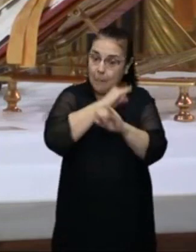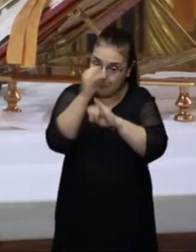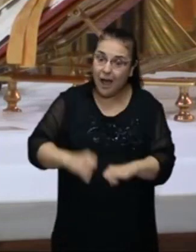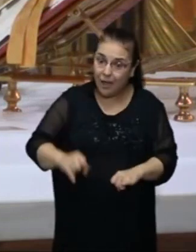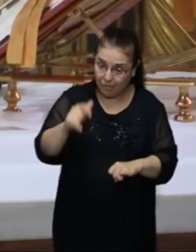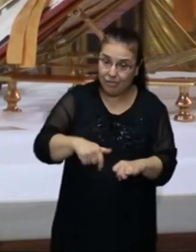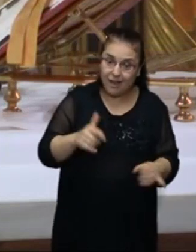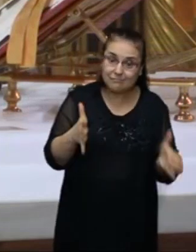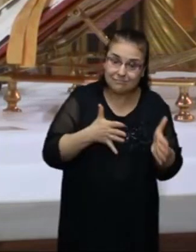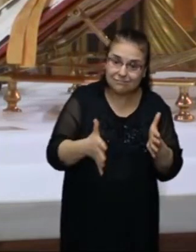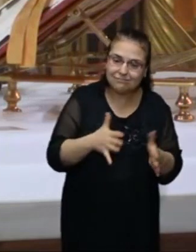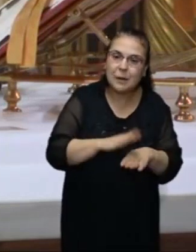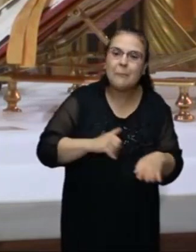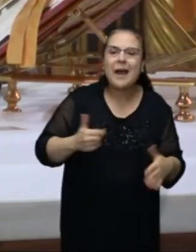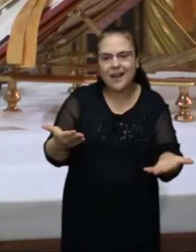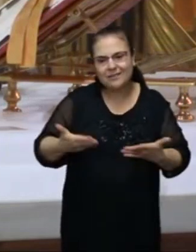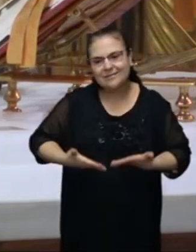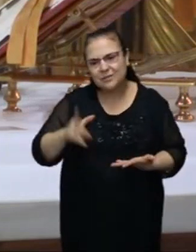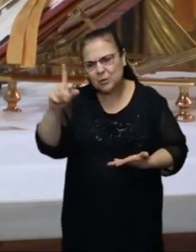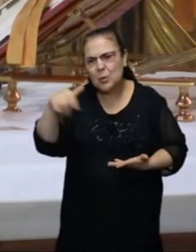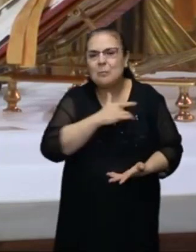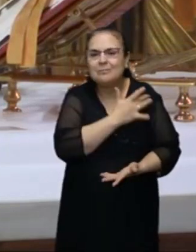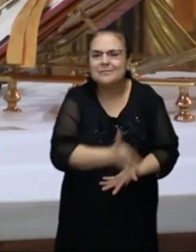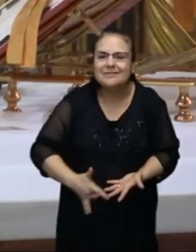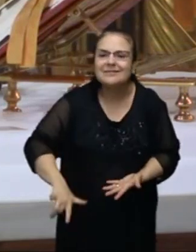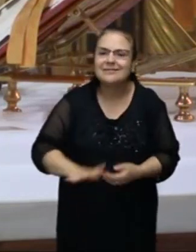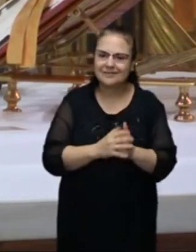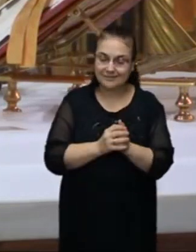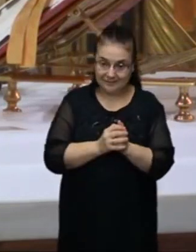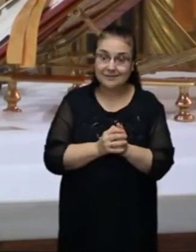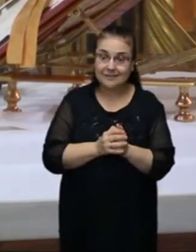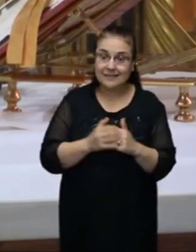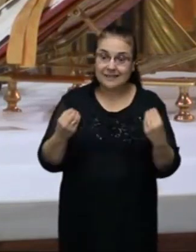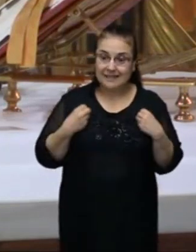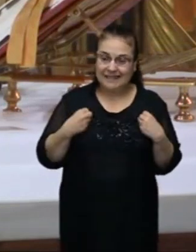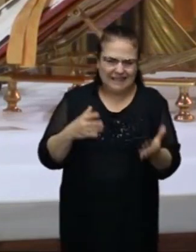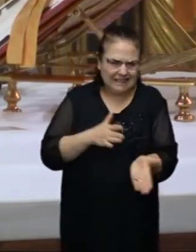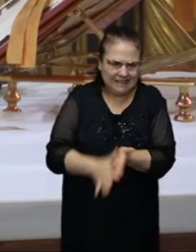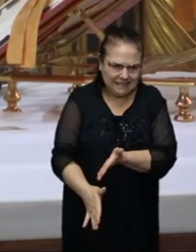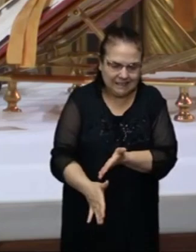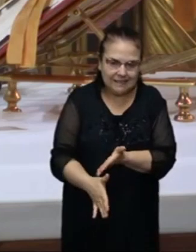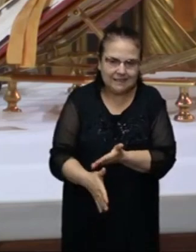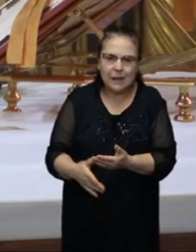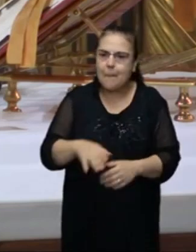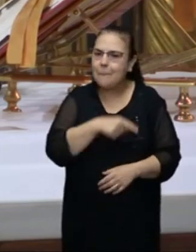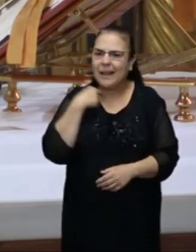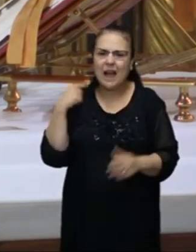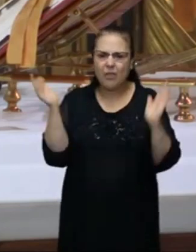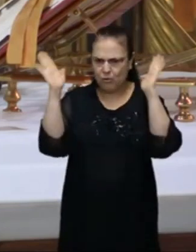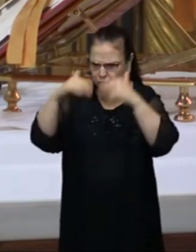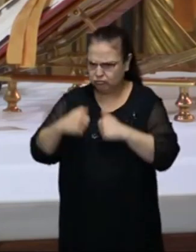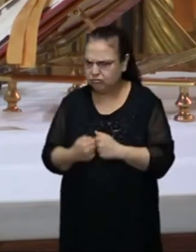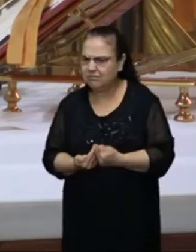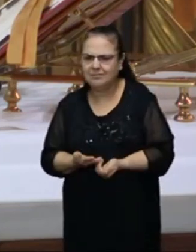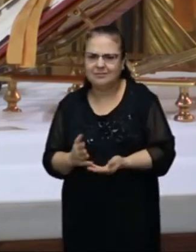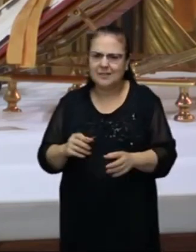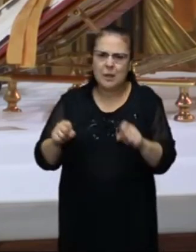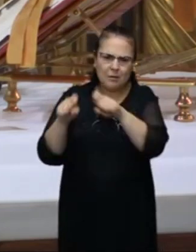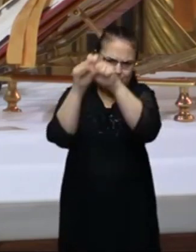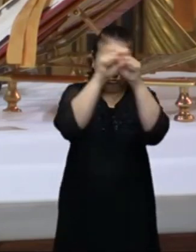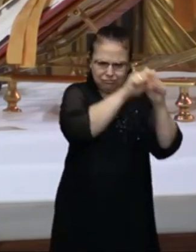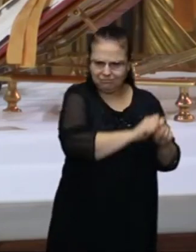en nuestros días, para que, ayudados por tu misericordia, vivamos siempre libres de pecado y protegidos de